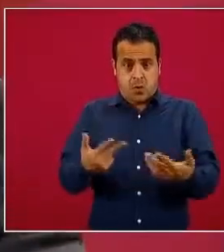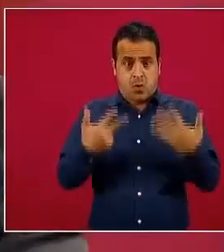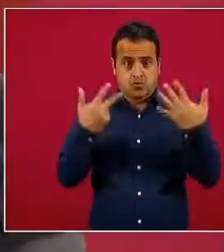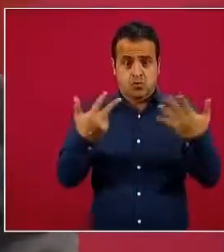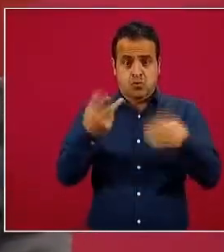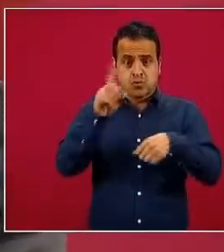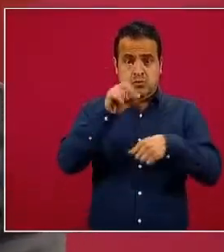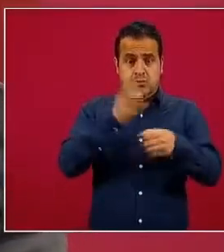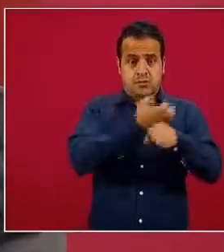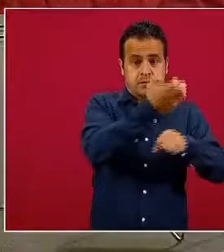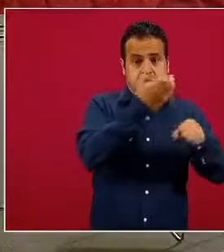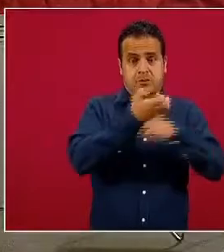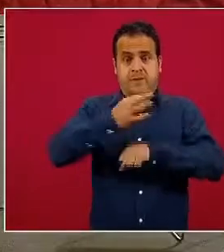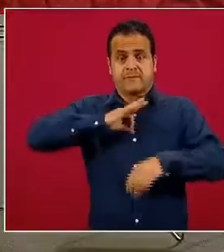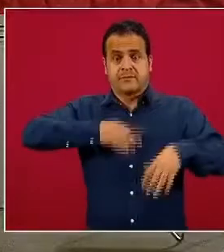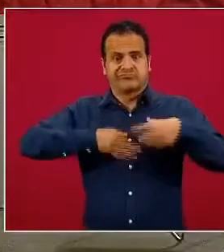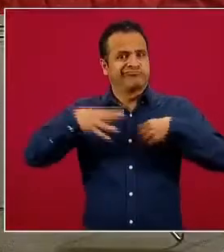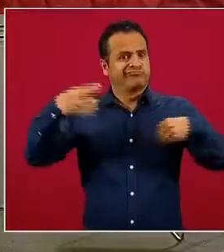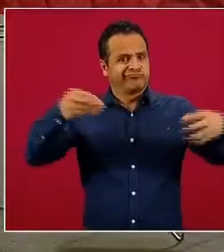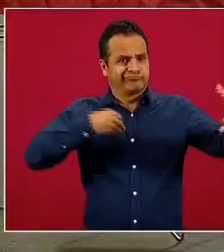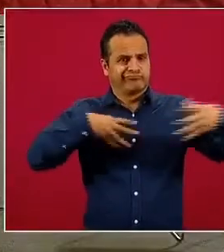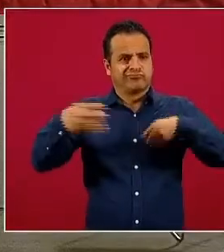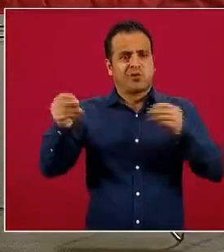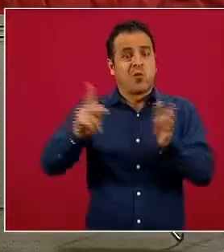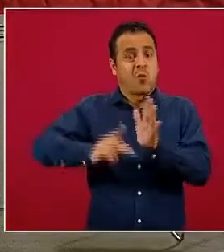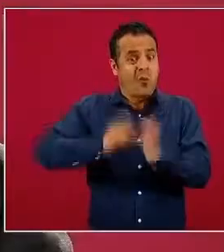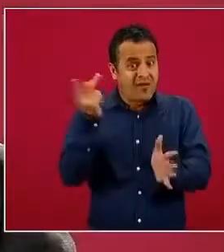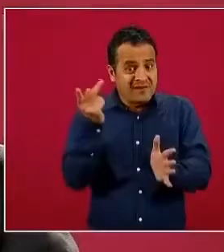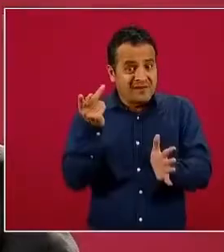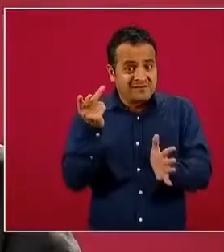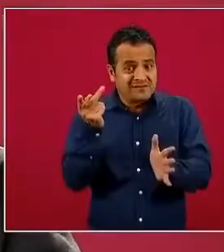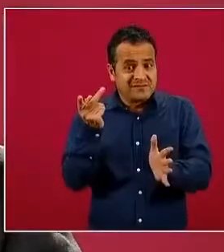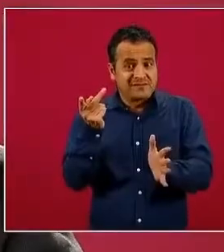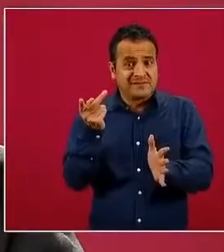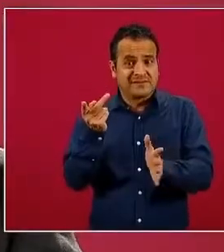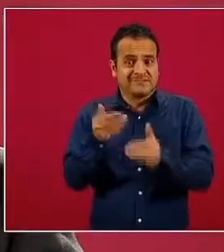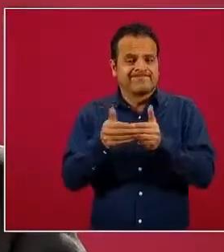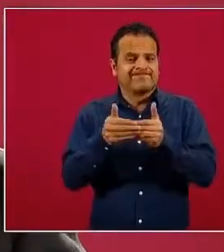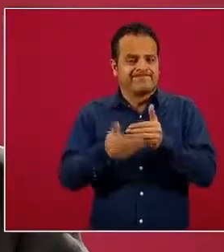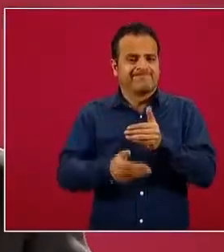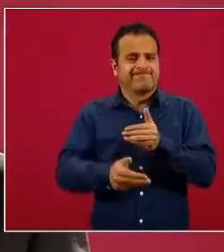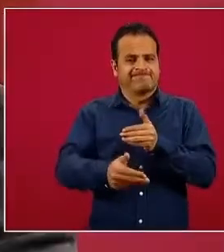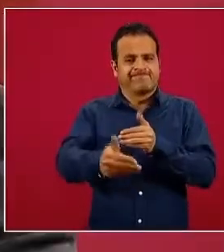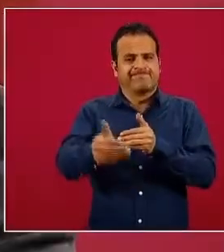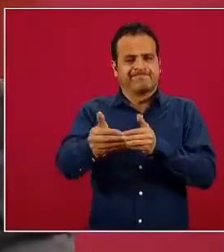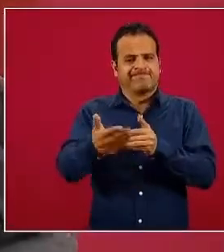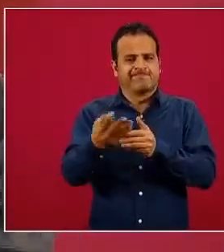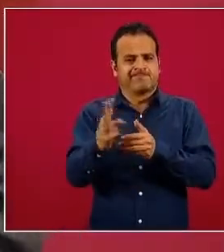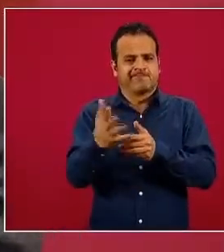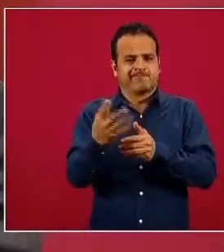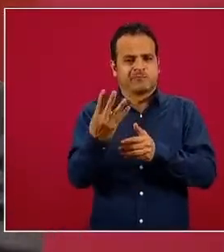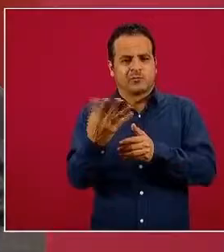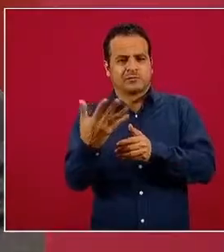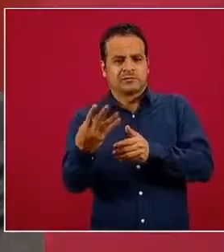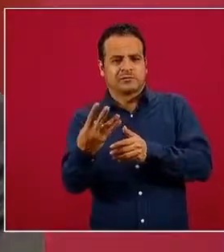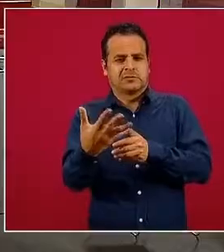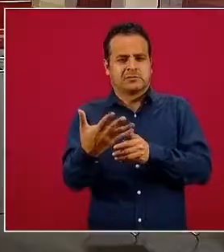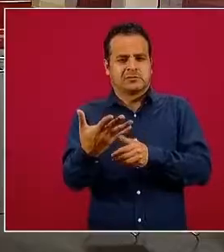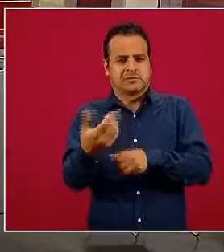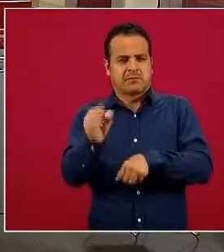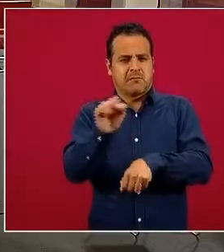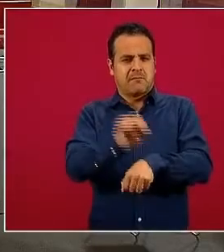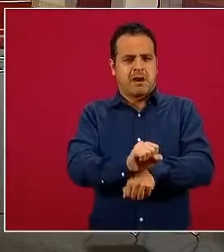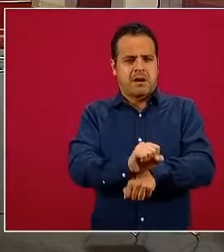epidémica, es poco probable que en un periodo menor a 4 a 6 semanas cambie la